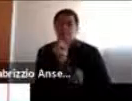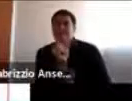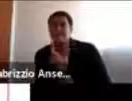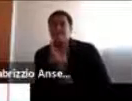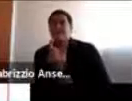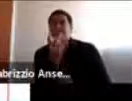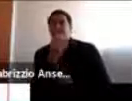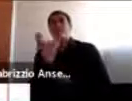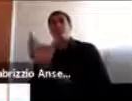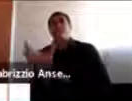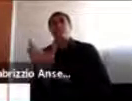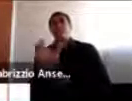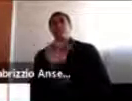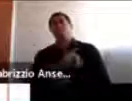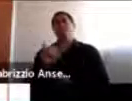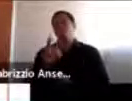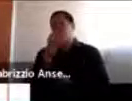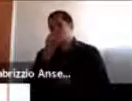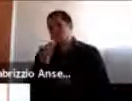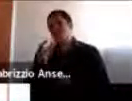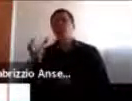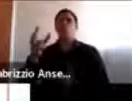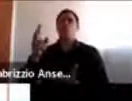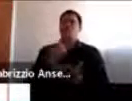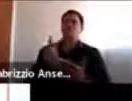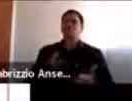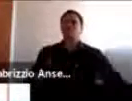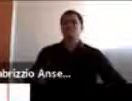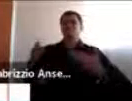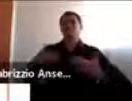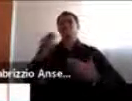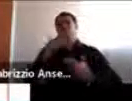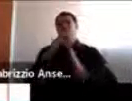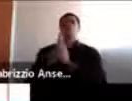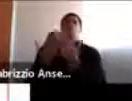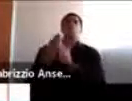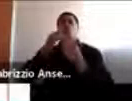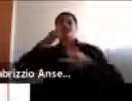futuro si es que uno además le lee cuentos al niño con la lectura misma